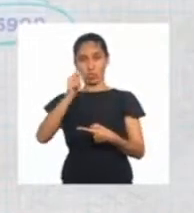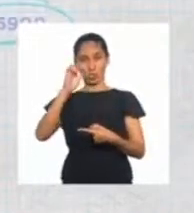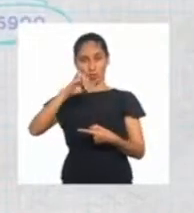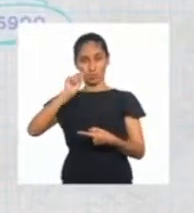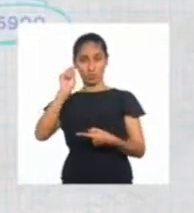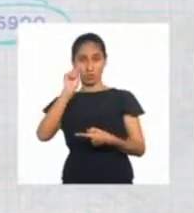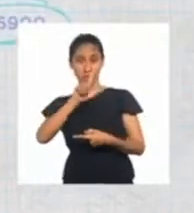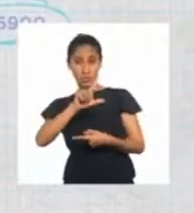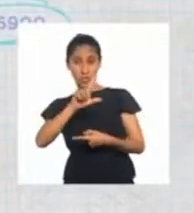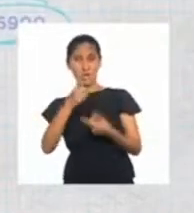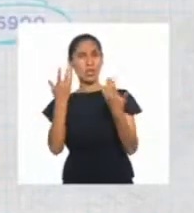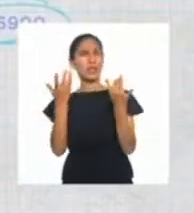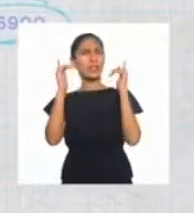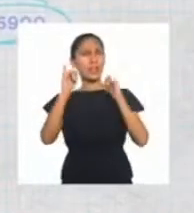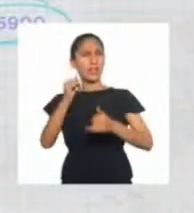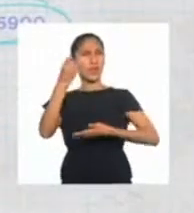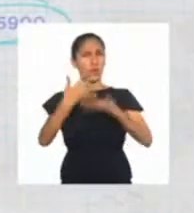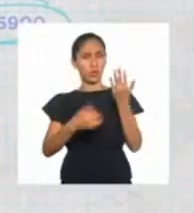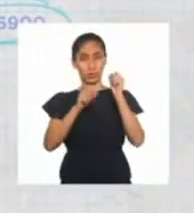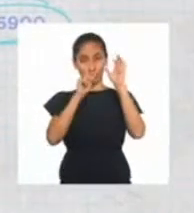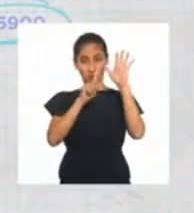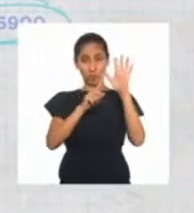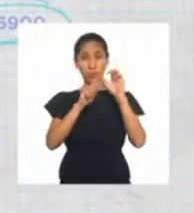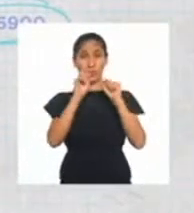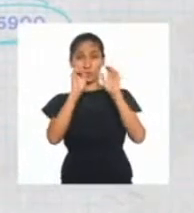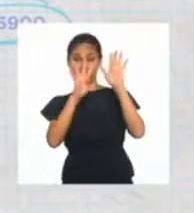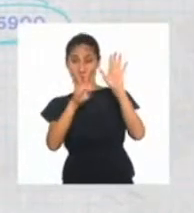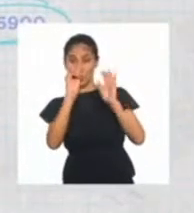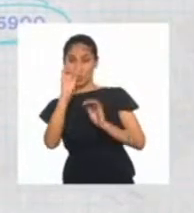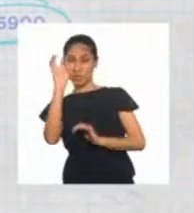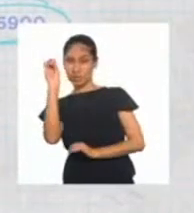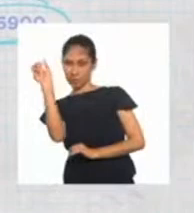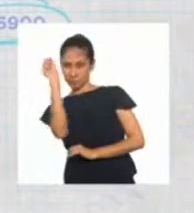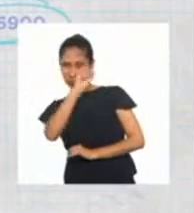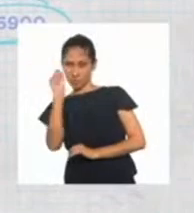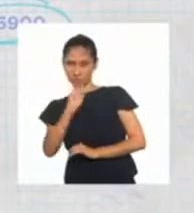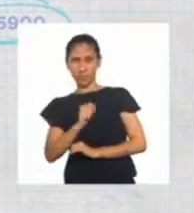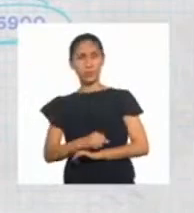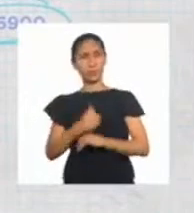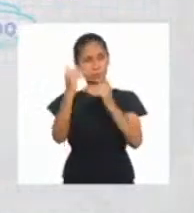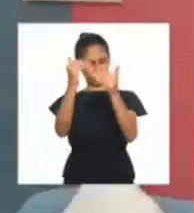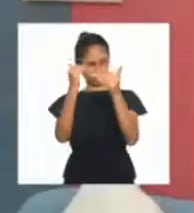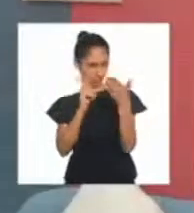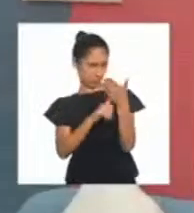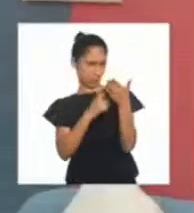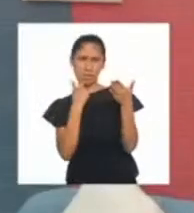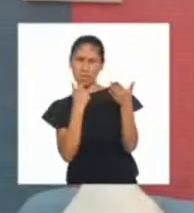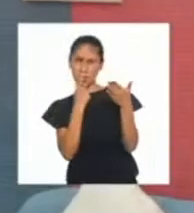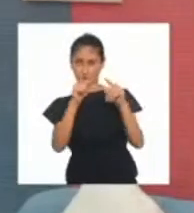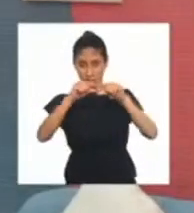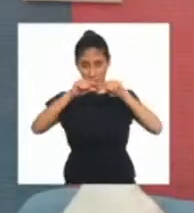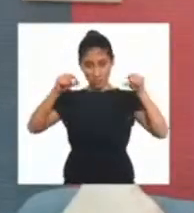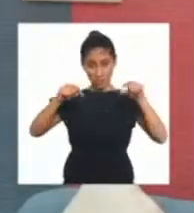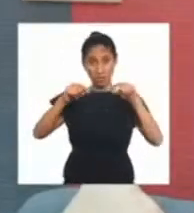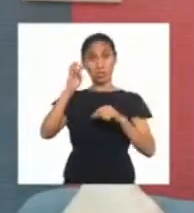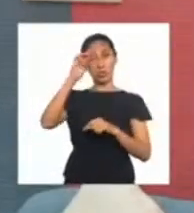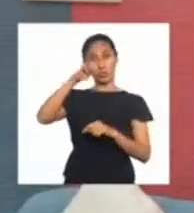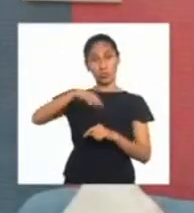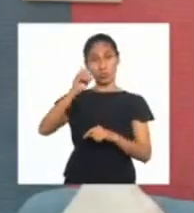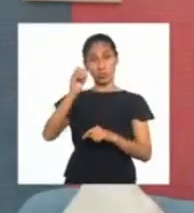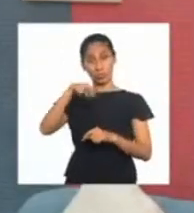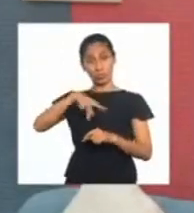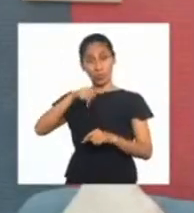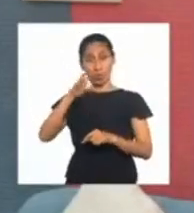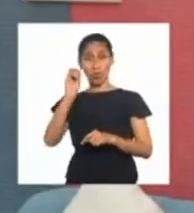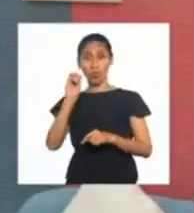inicial, se obtiene el monto de 6.900 soles. Existe una dependencia lineal entre el monto y